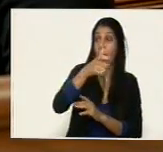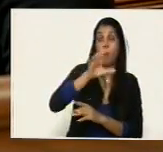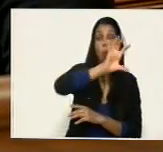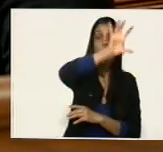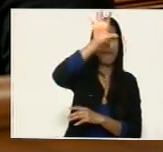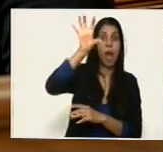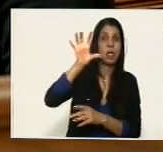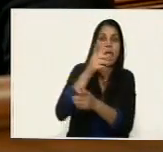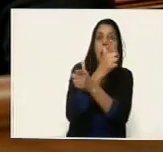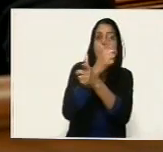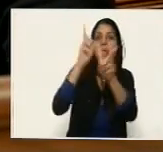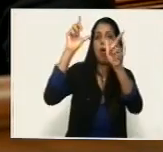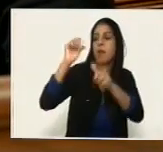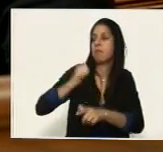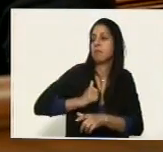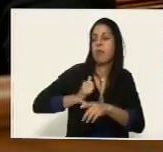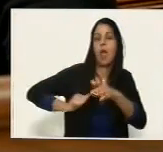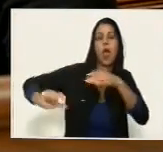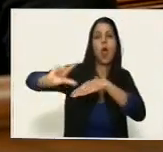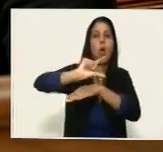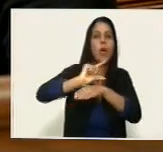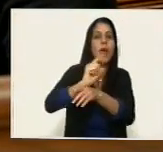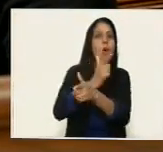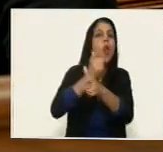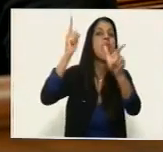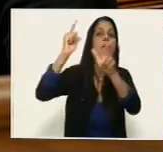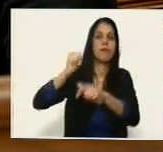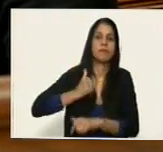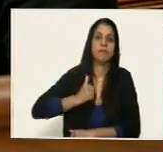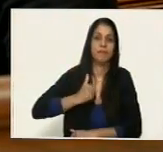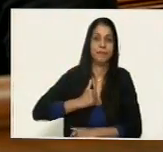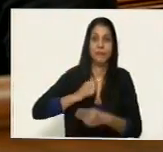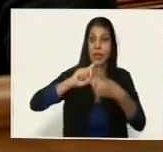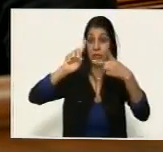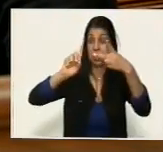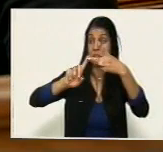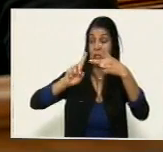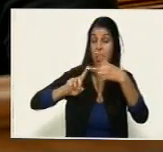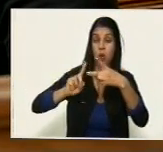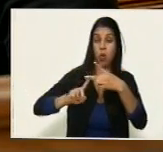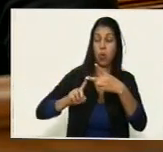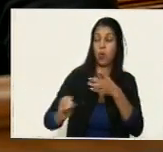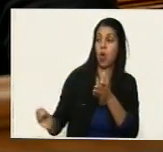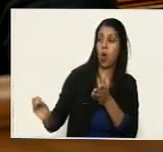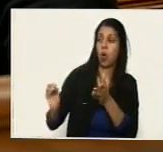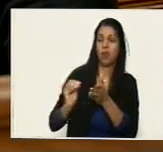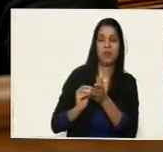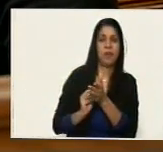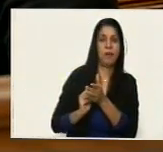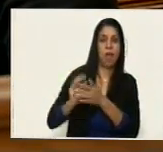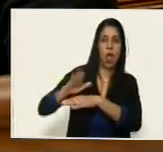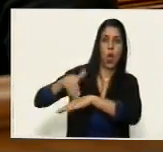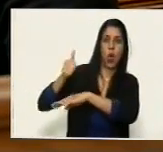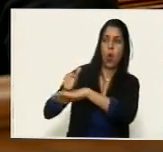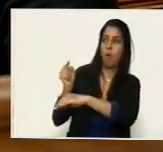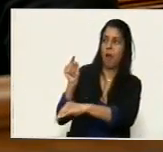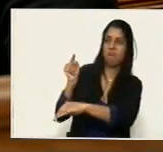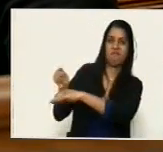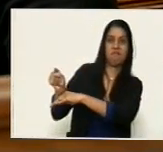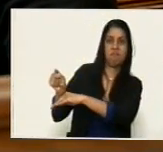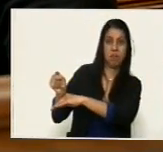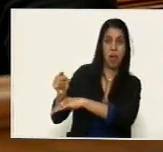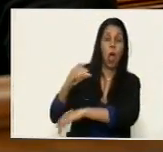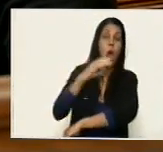y la soberanía de los estados. Segundo, reiterar la responsabilidad de factores